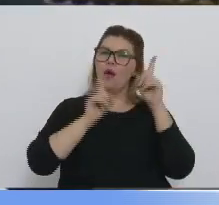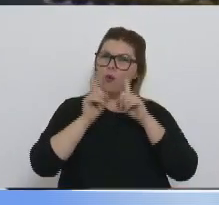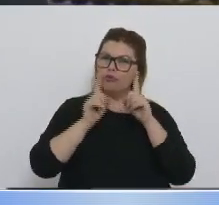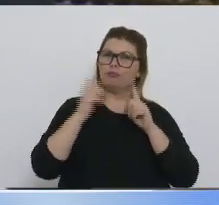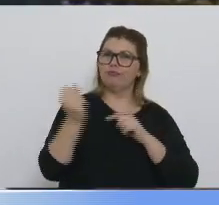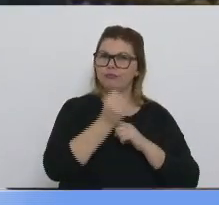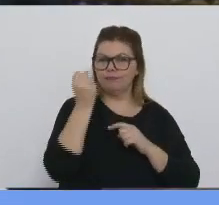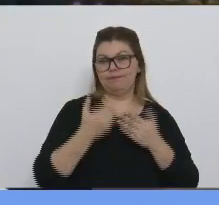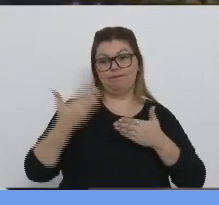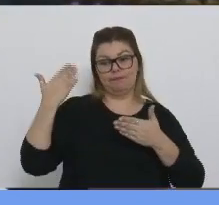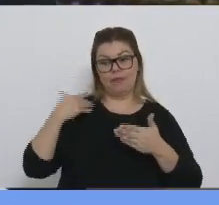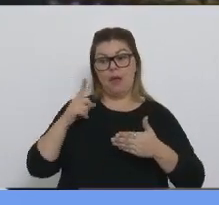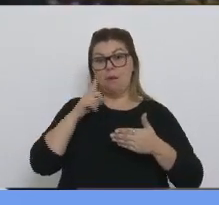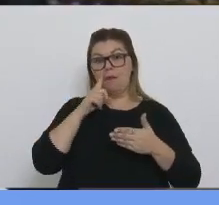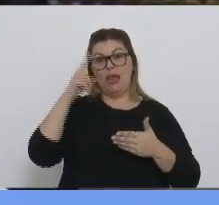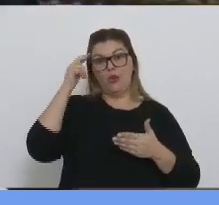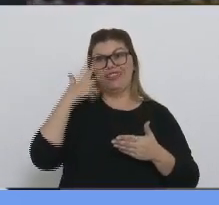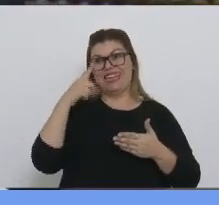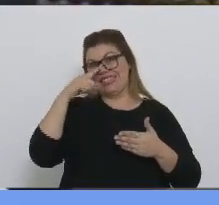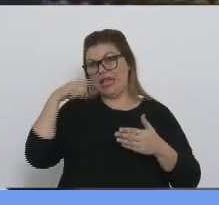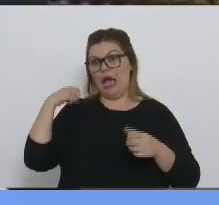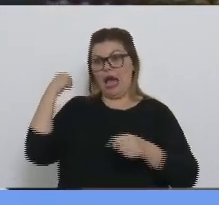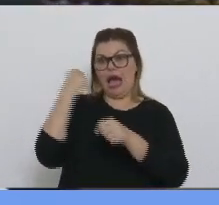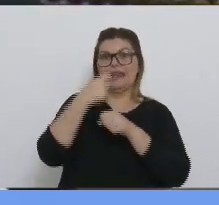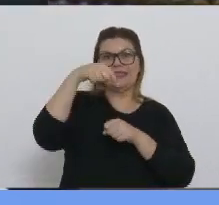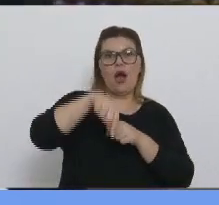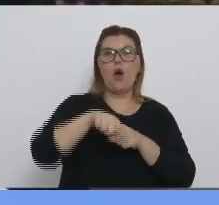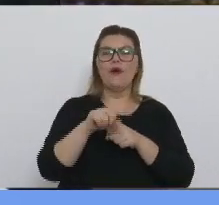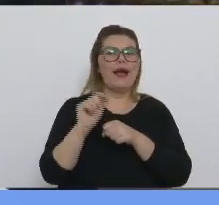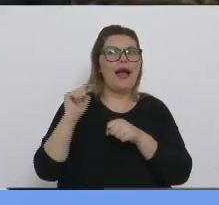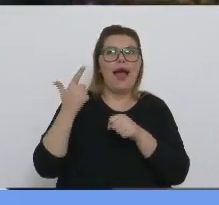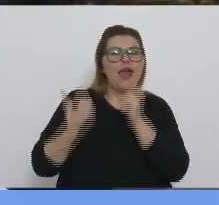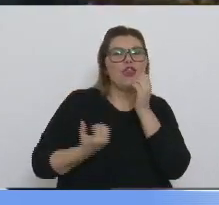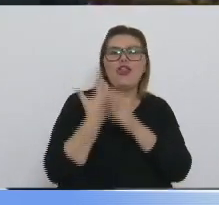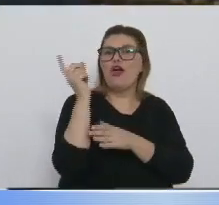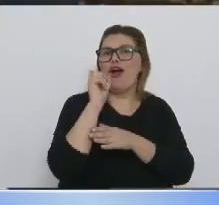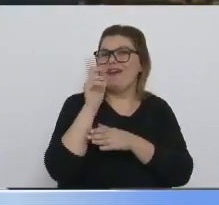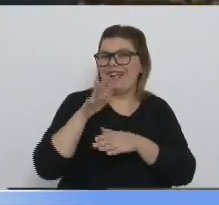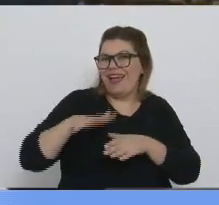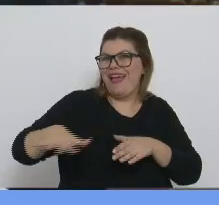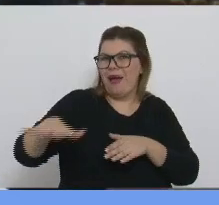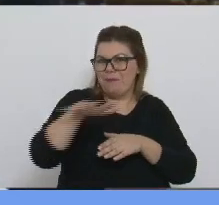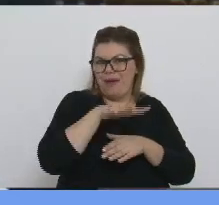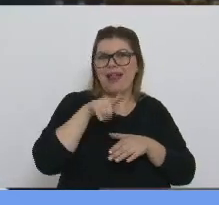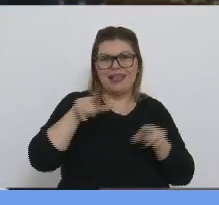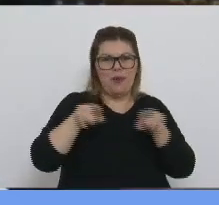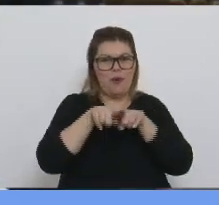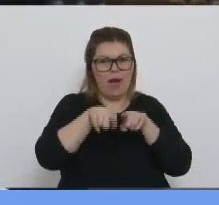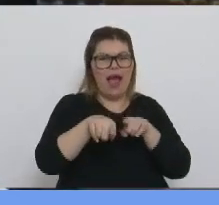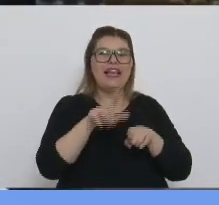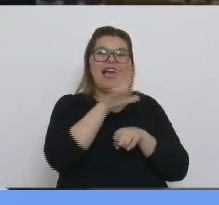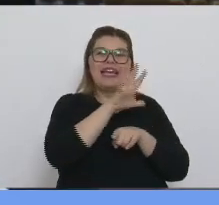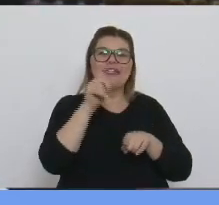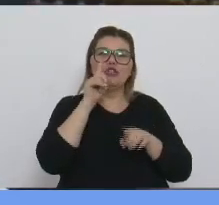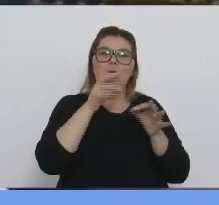937 no se creaban parques de esta magnitud de más de 500 mil hectáreas y si de volver